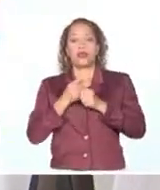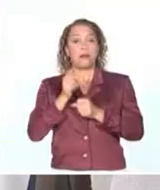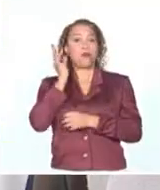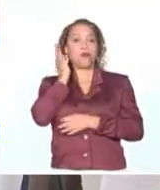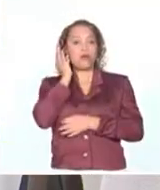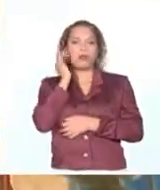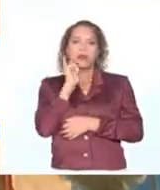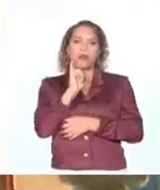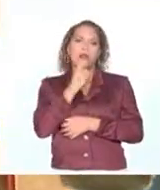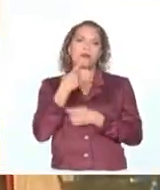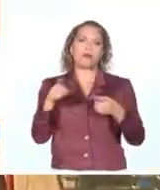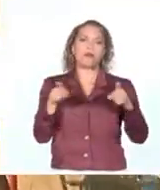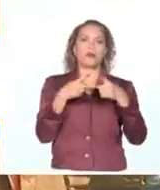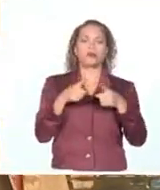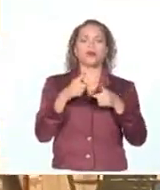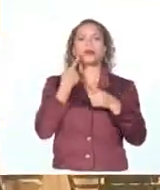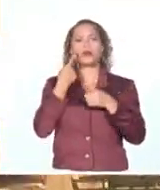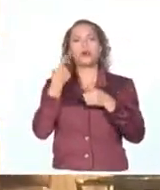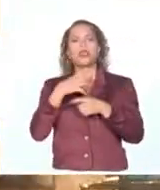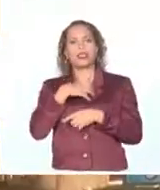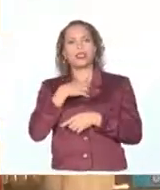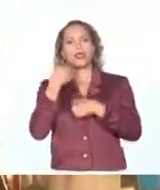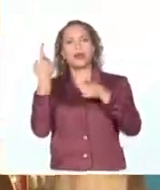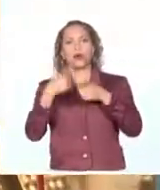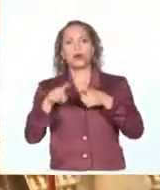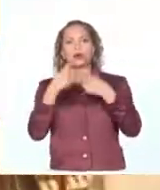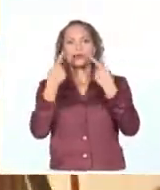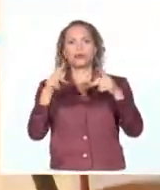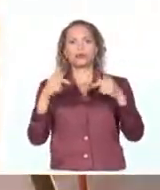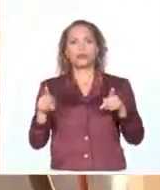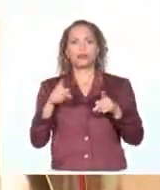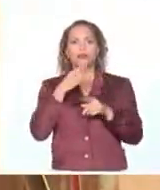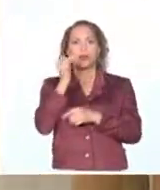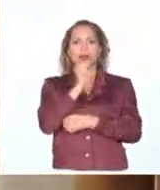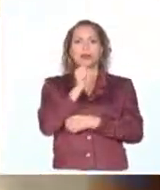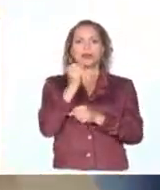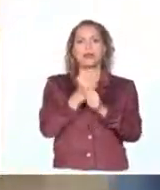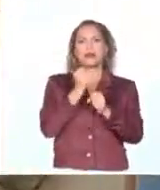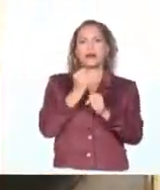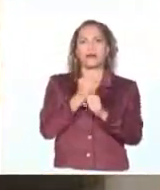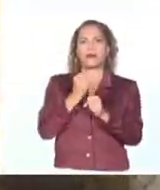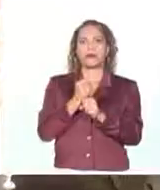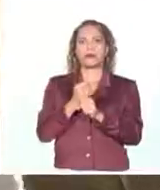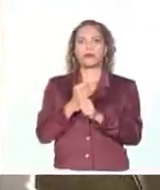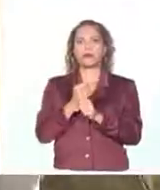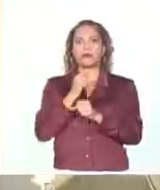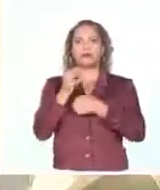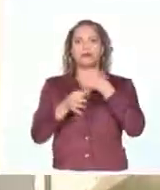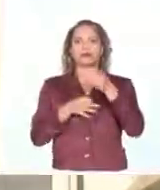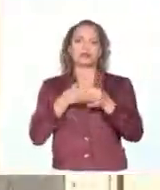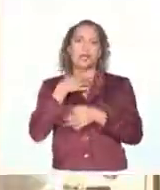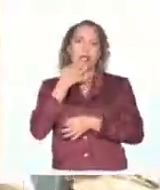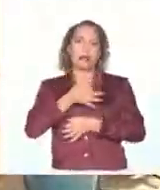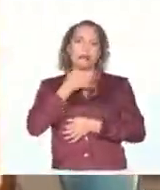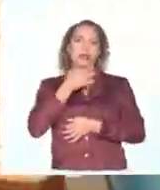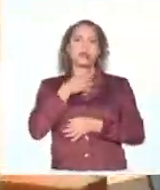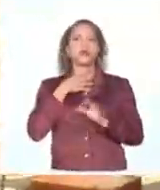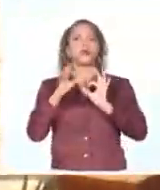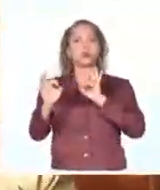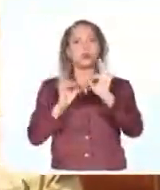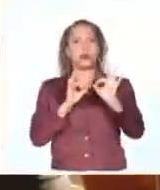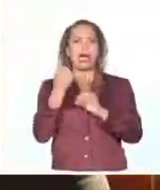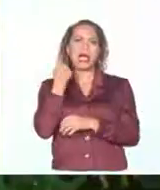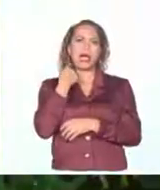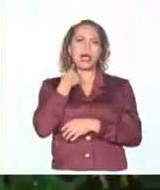músico, pero tiene otra profesión que no es remunerada, salvo por los afectos. Soy cuidadora desde hace ya varios años de mi